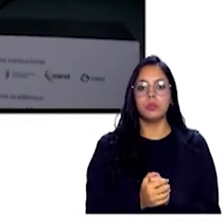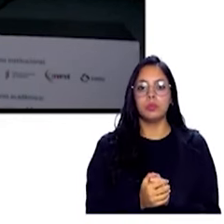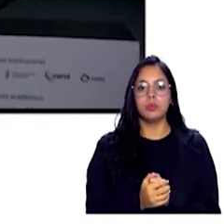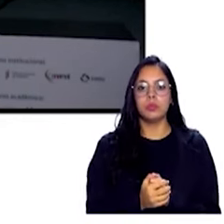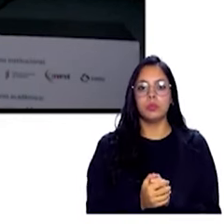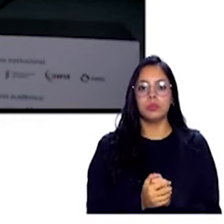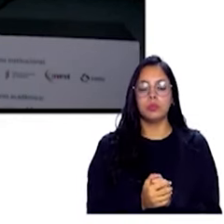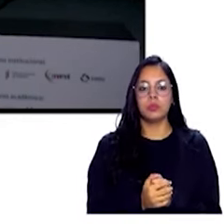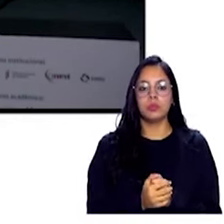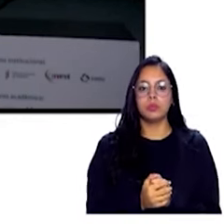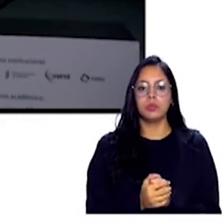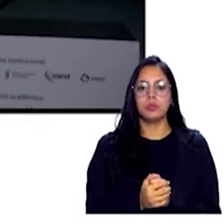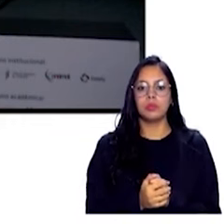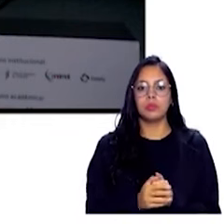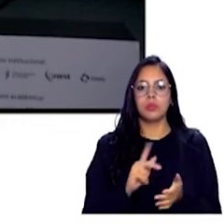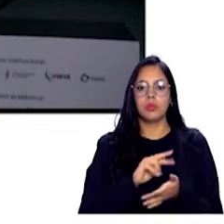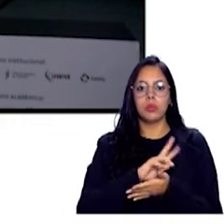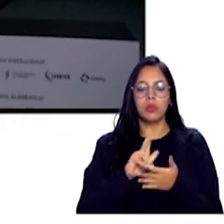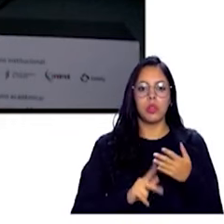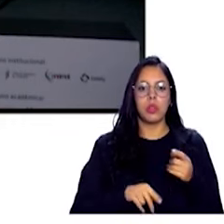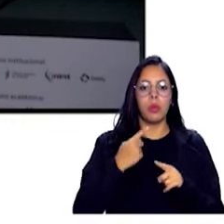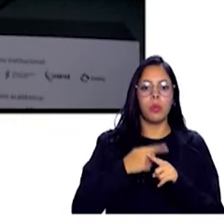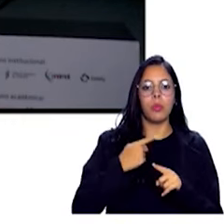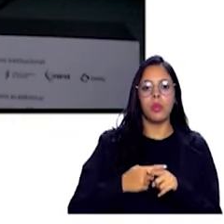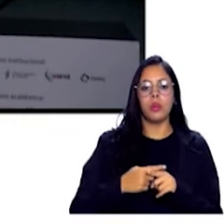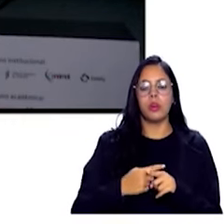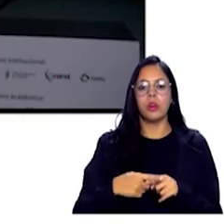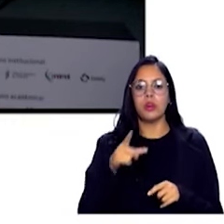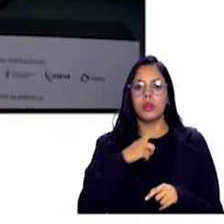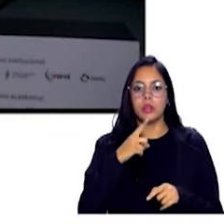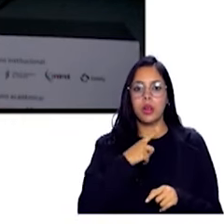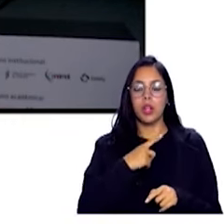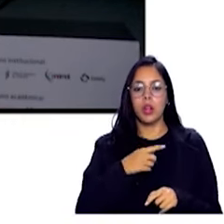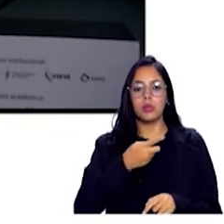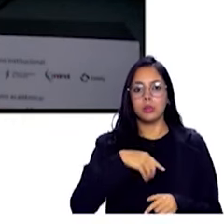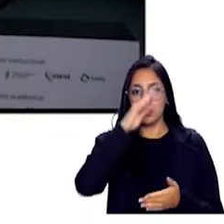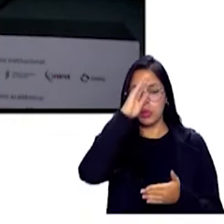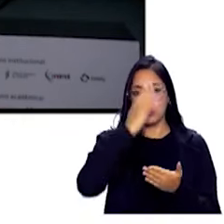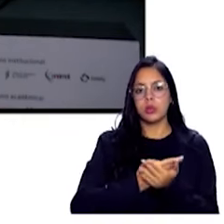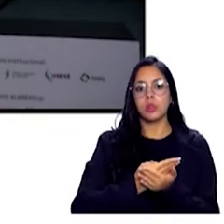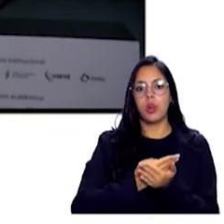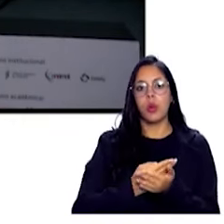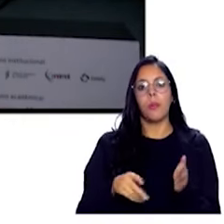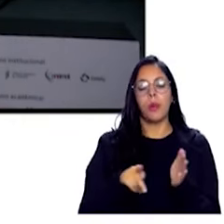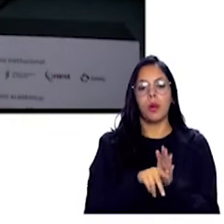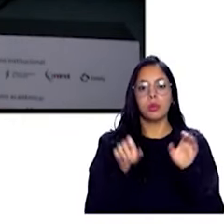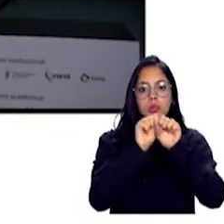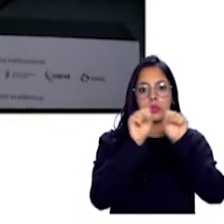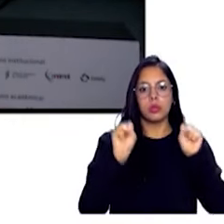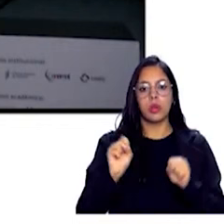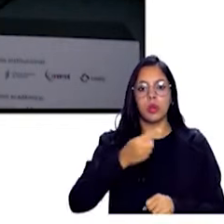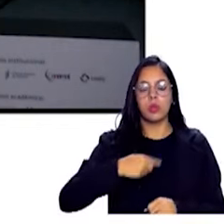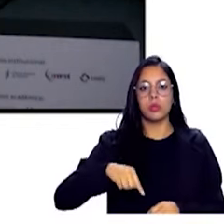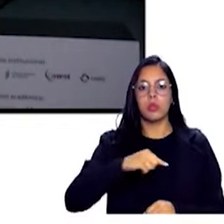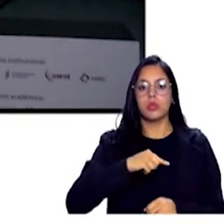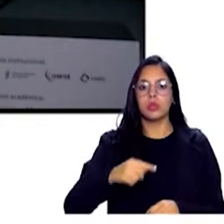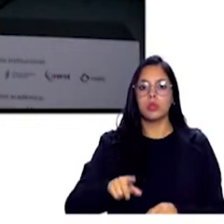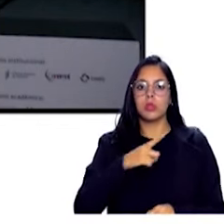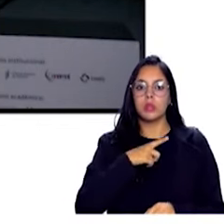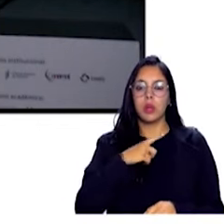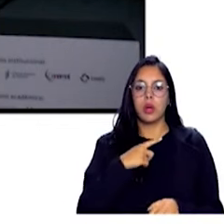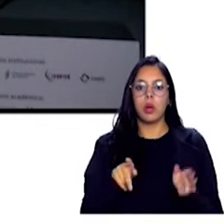yongo las razones que Creo que Son más convincentes para nuestro sistema muchas gracias a todos edes Y si en el curso